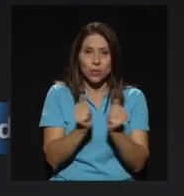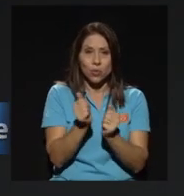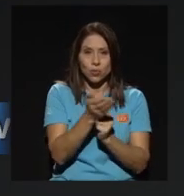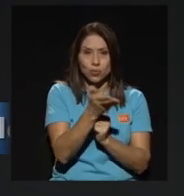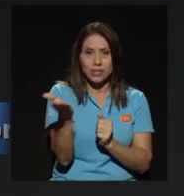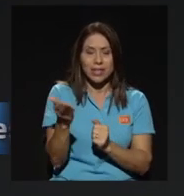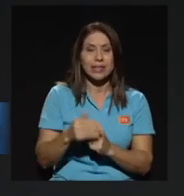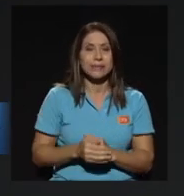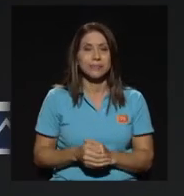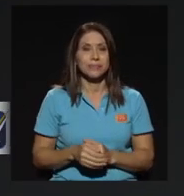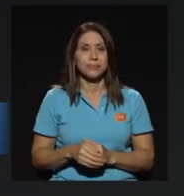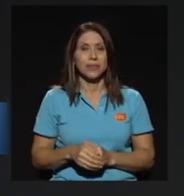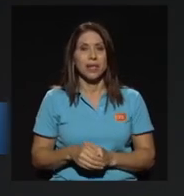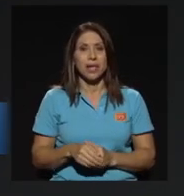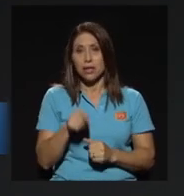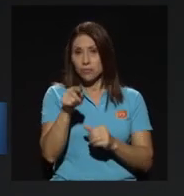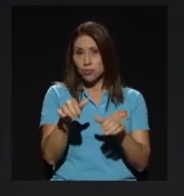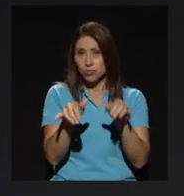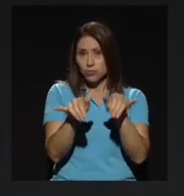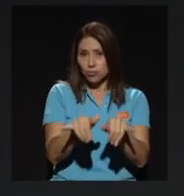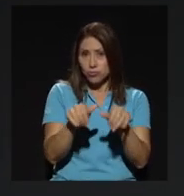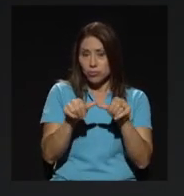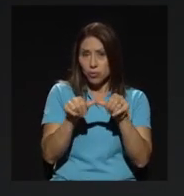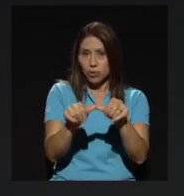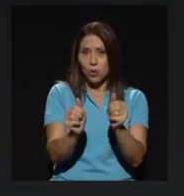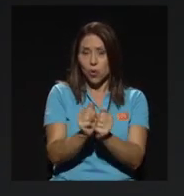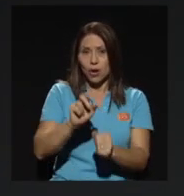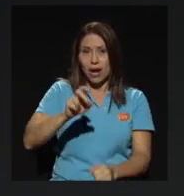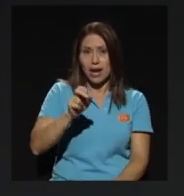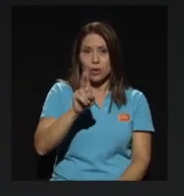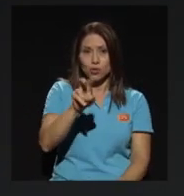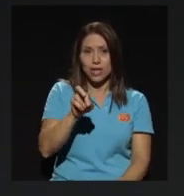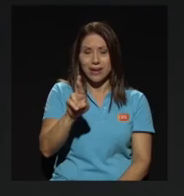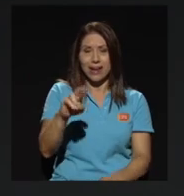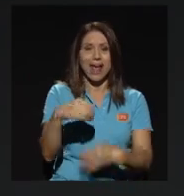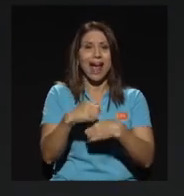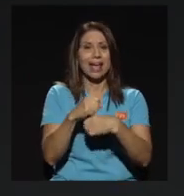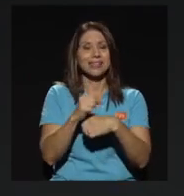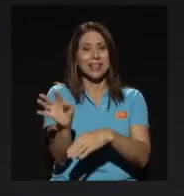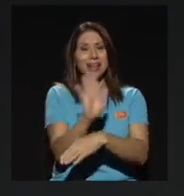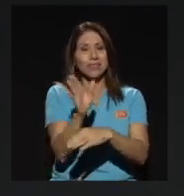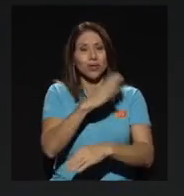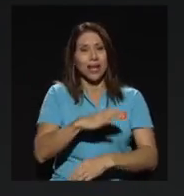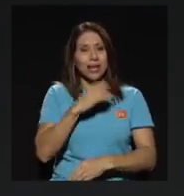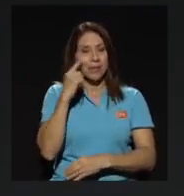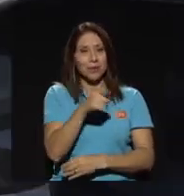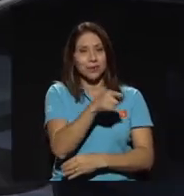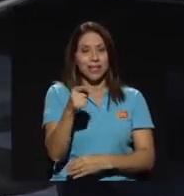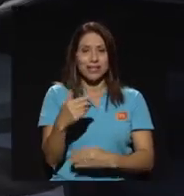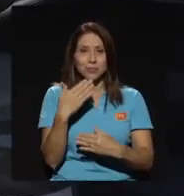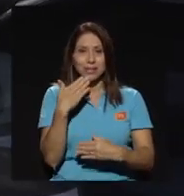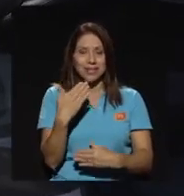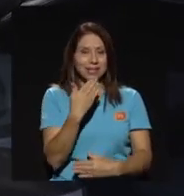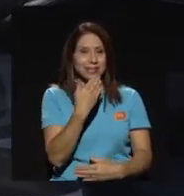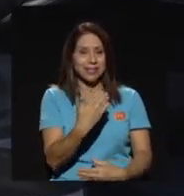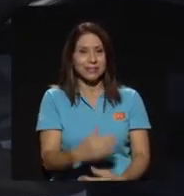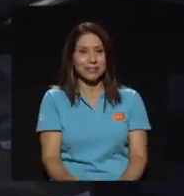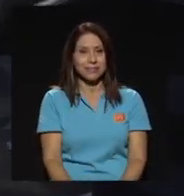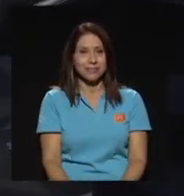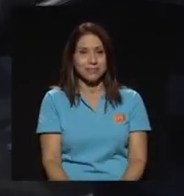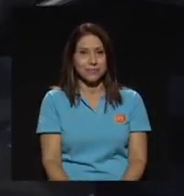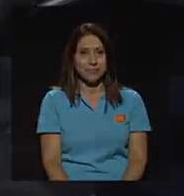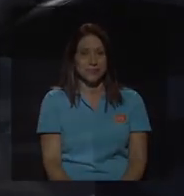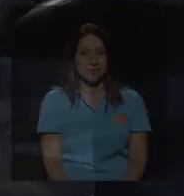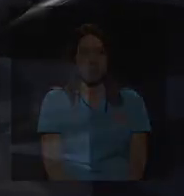y piense con cara luther hace televisión de calidad para ustedes muchas gracias con mucho gusto